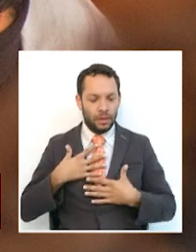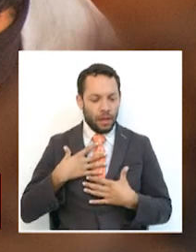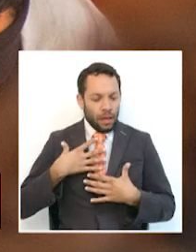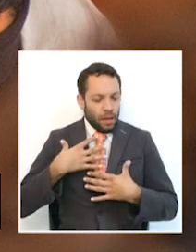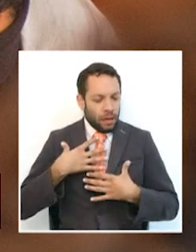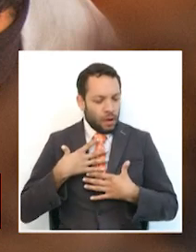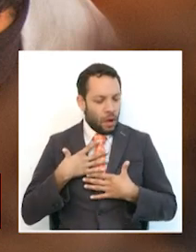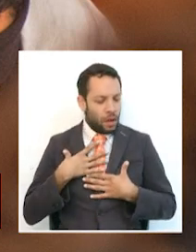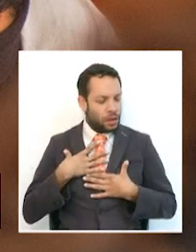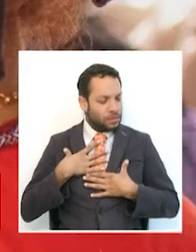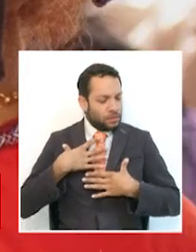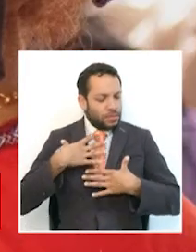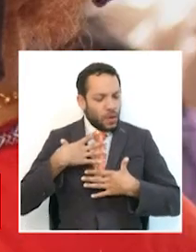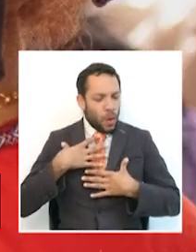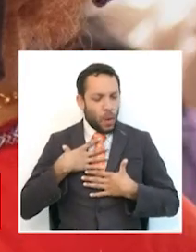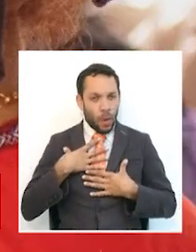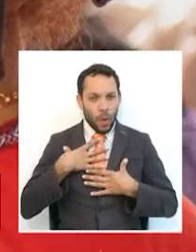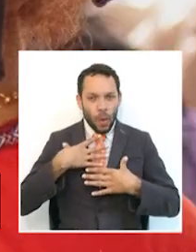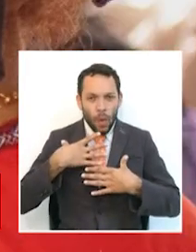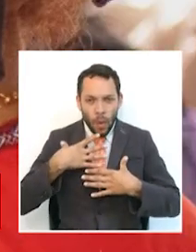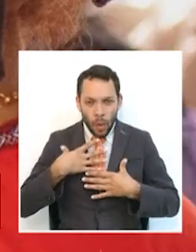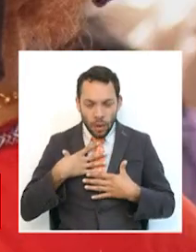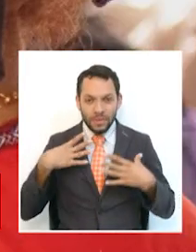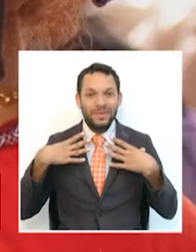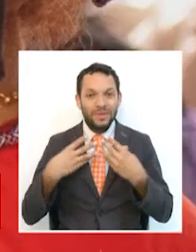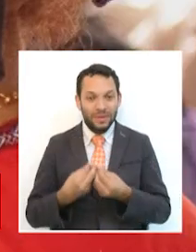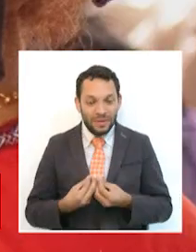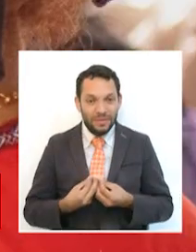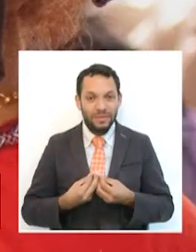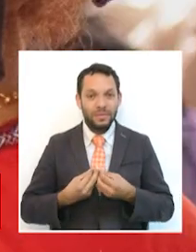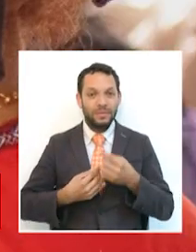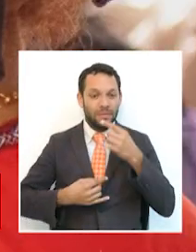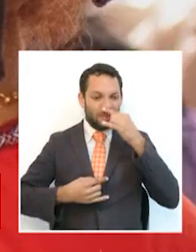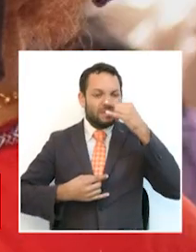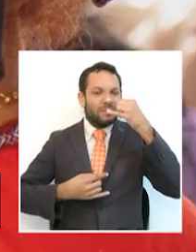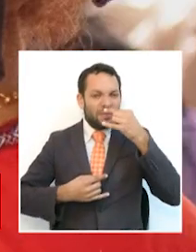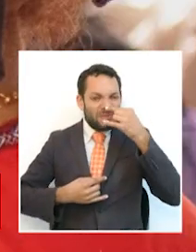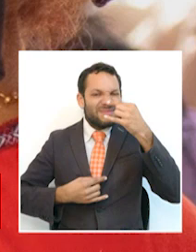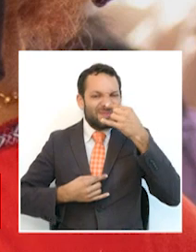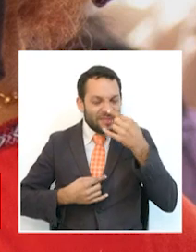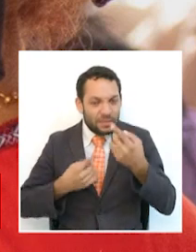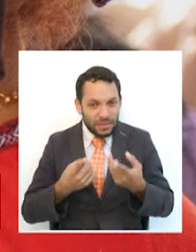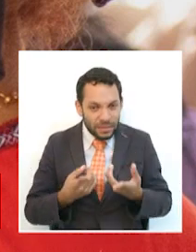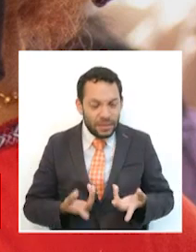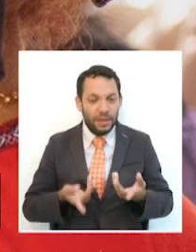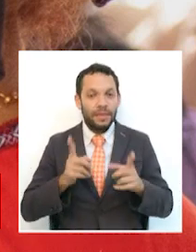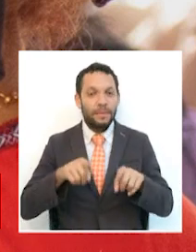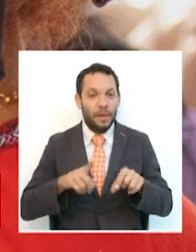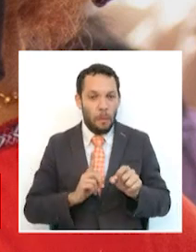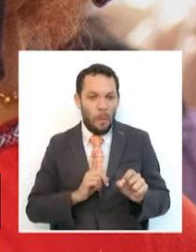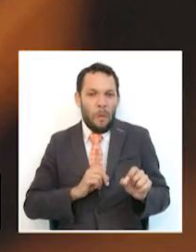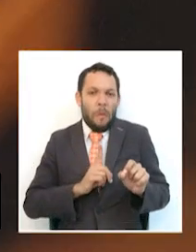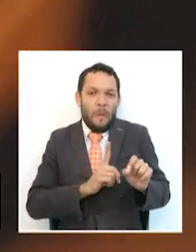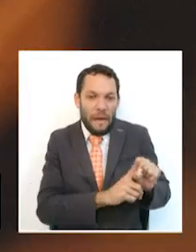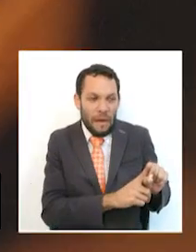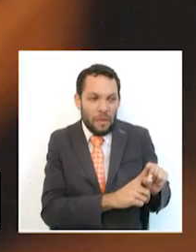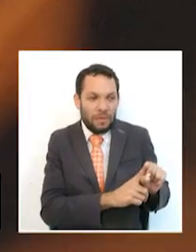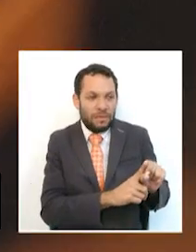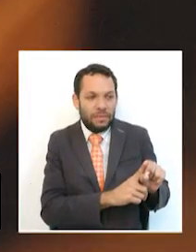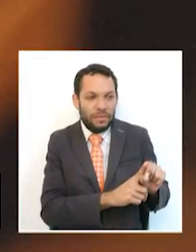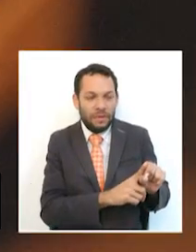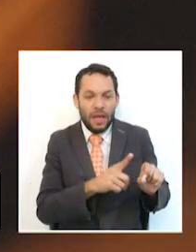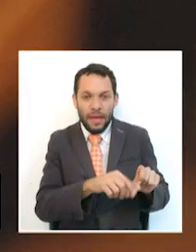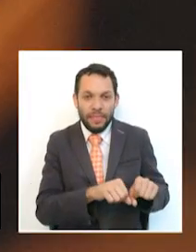ventanas tapadas por los lácteos porque inclusive hasta la zanahoria cruda me llamen pues la zanahoria cruda crea problemas